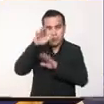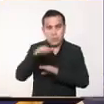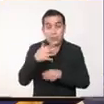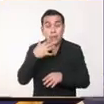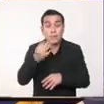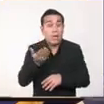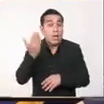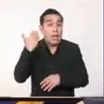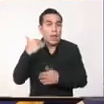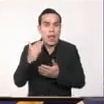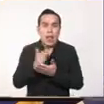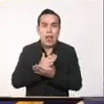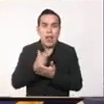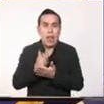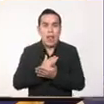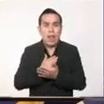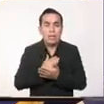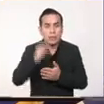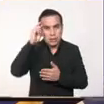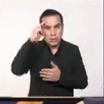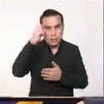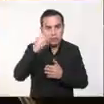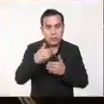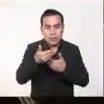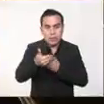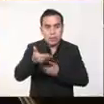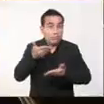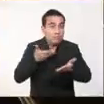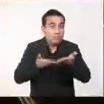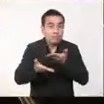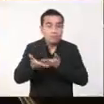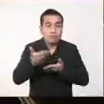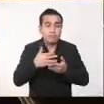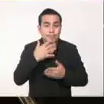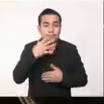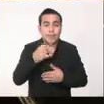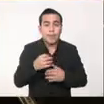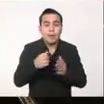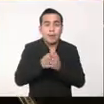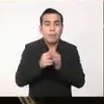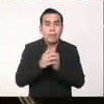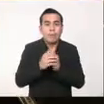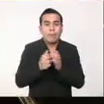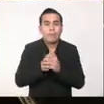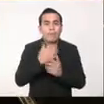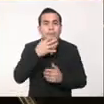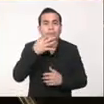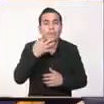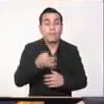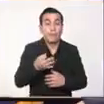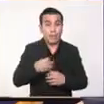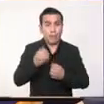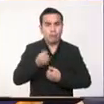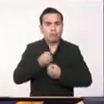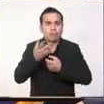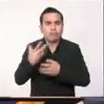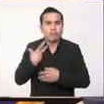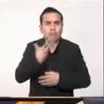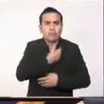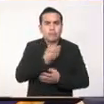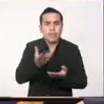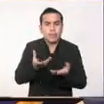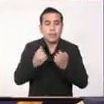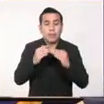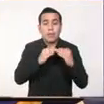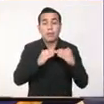lugar de como era antes, que era un reparto partidario obsceno. Es que el problema cuando yo les dije que nosotros queríamos